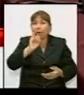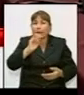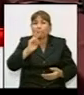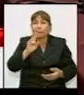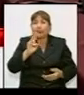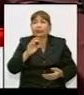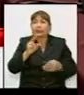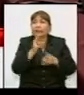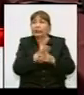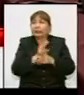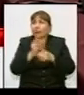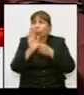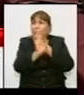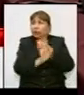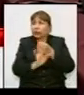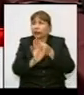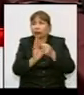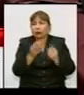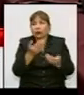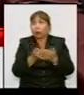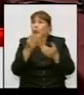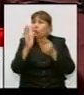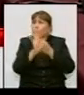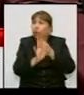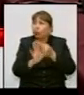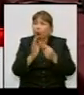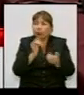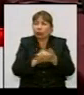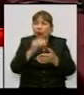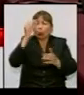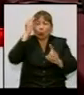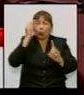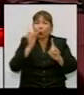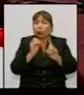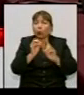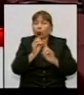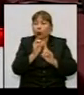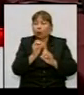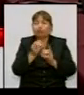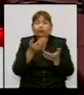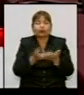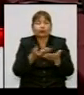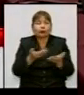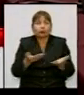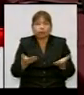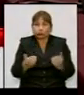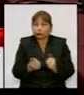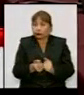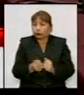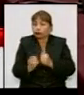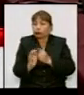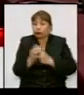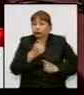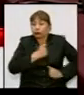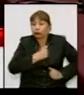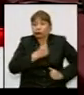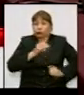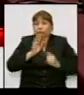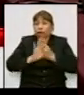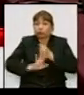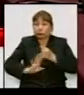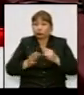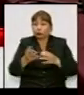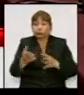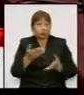ciberseguridad o seguridad digital. El primer objetivo versa sobre la estructura de la gobernanza del país en seguridad